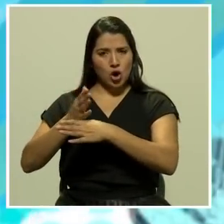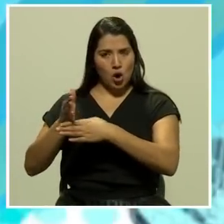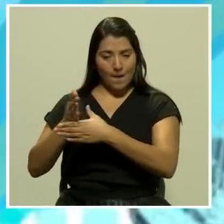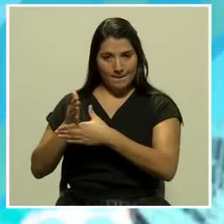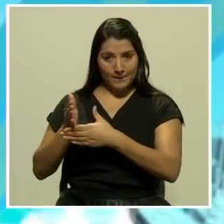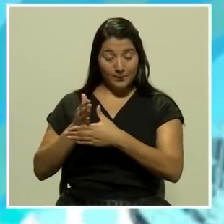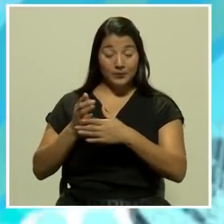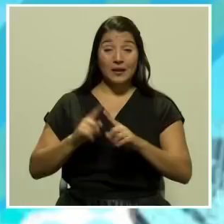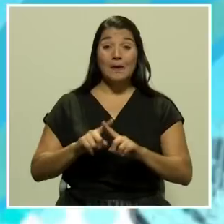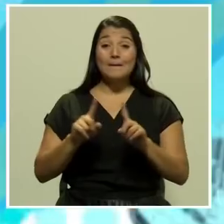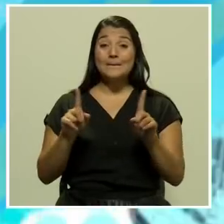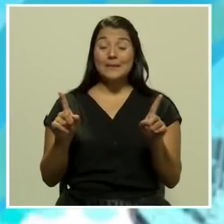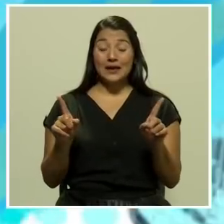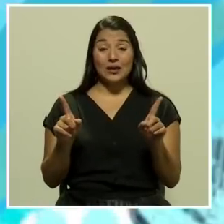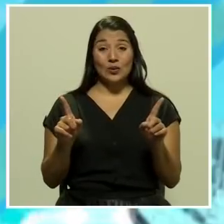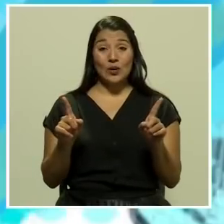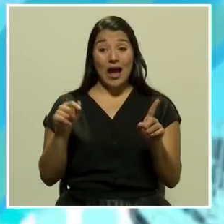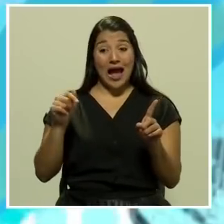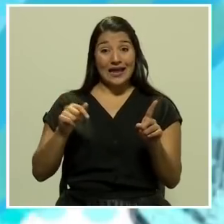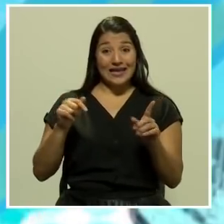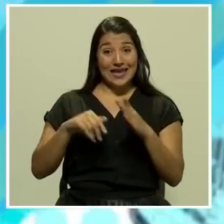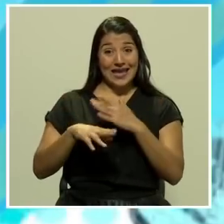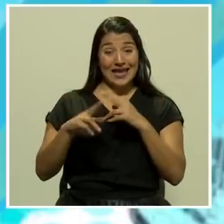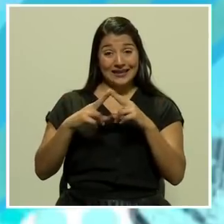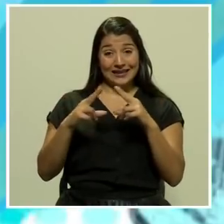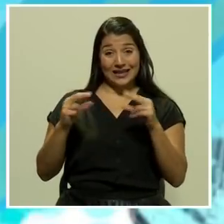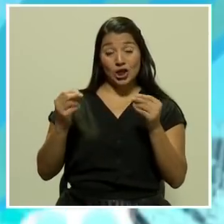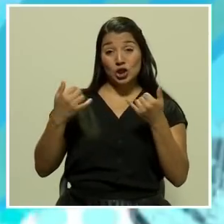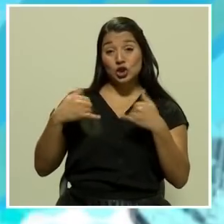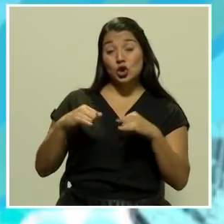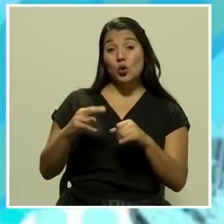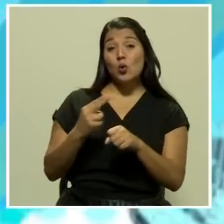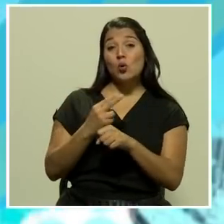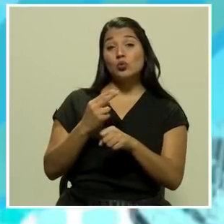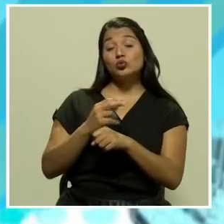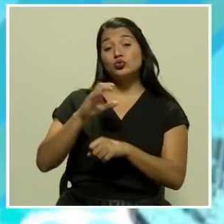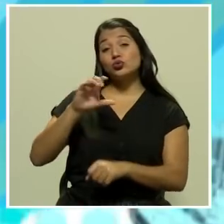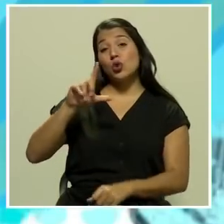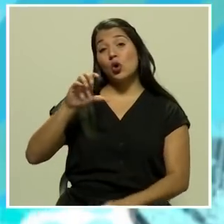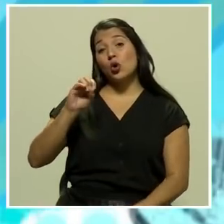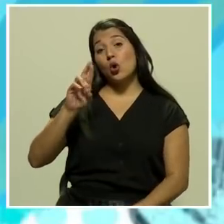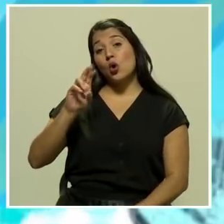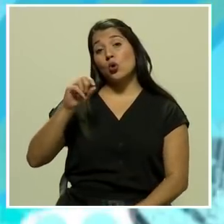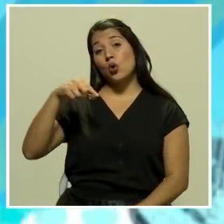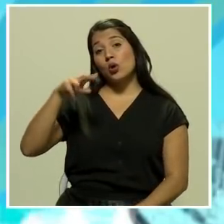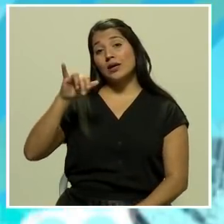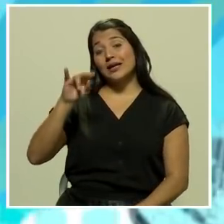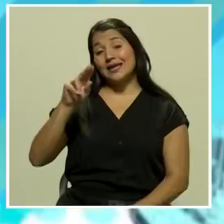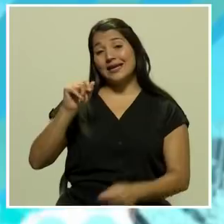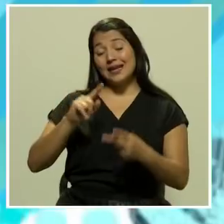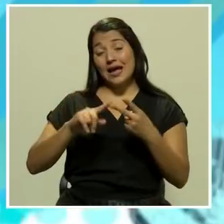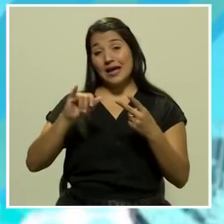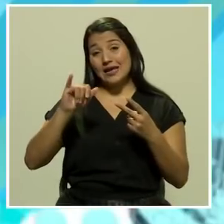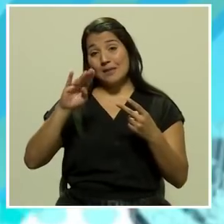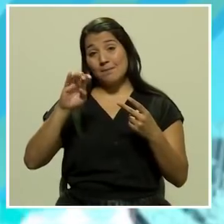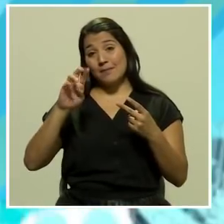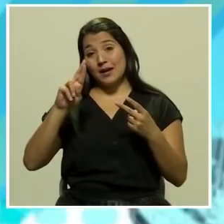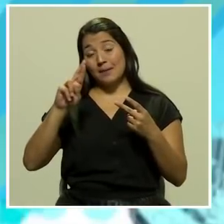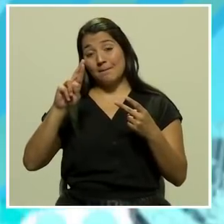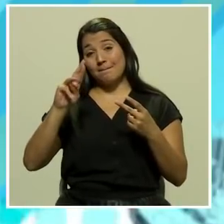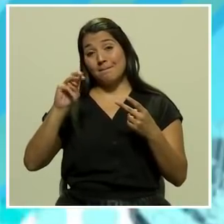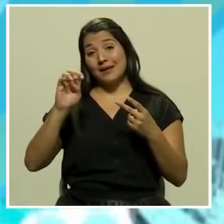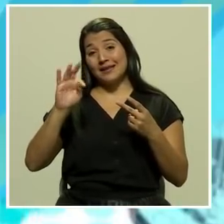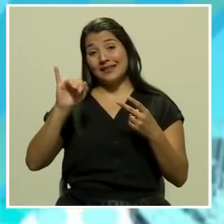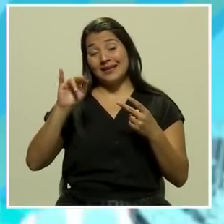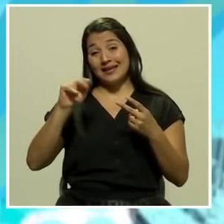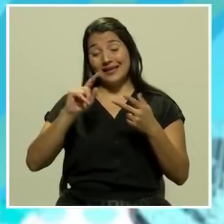Pero, digamos, en este país todavía se está utilizando la cloroquina, la ivermectina y la nitazoxanida.